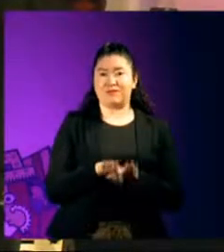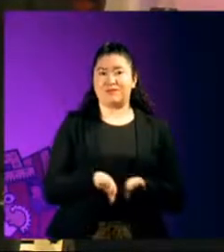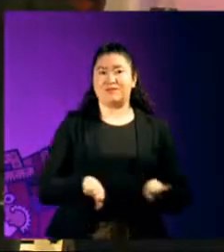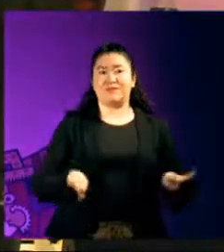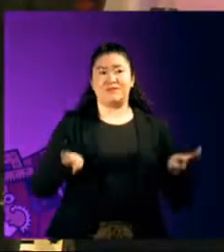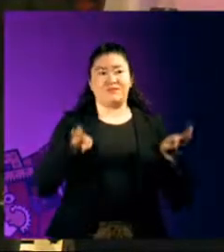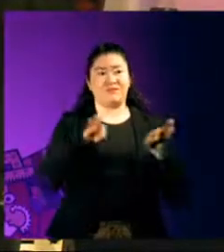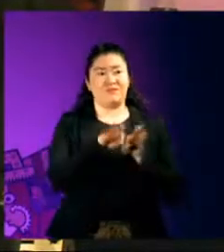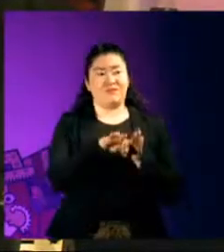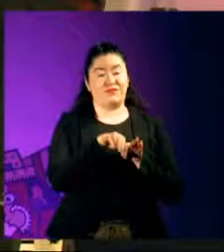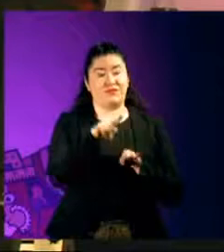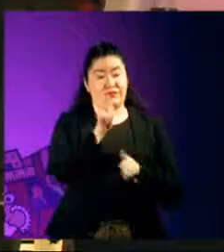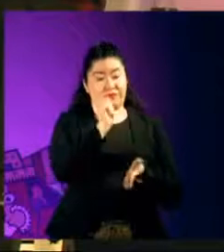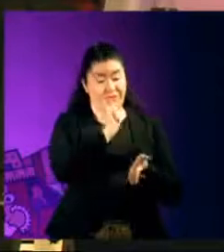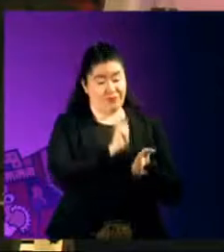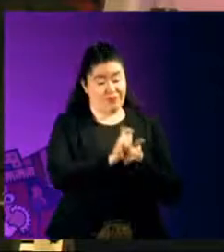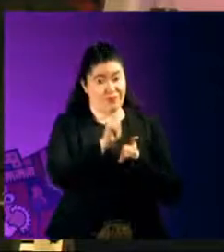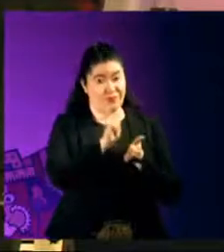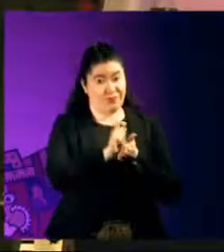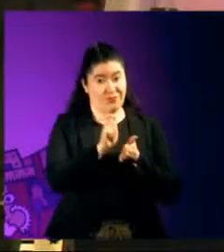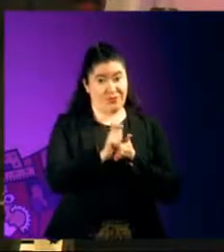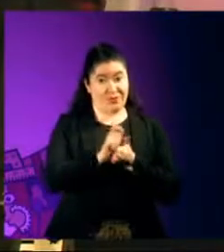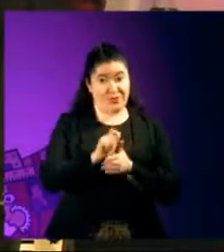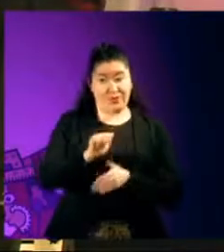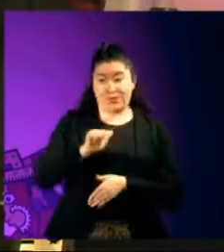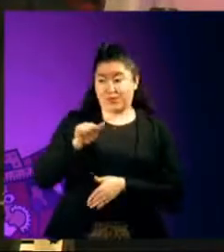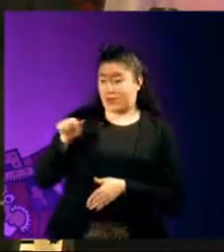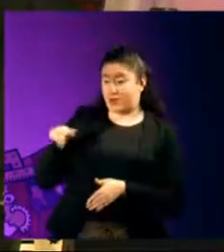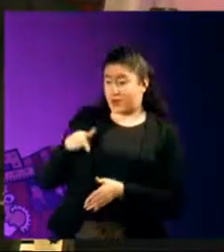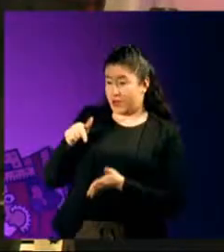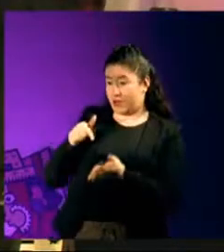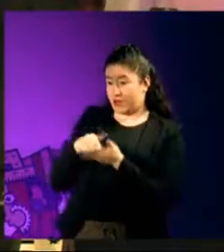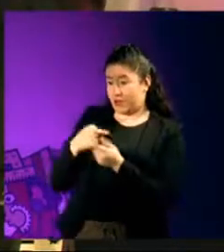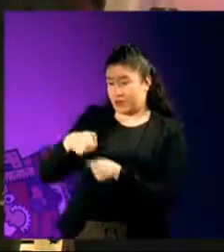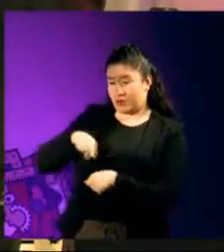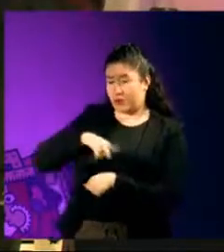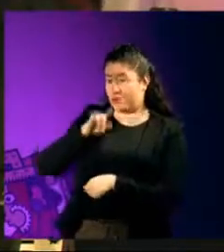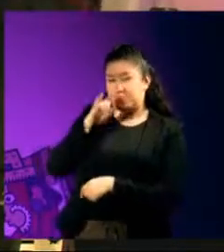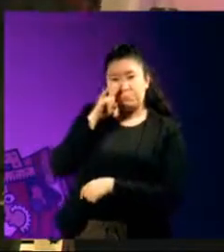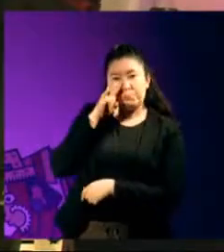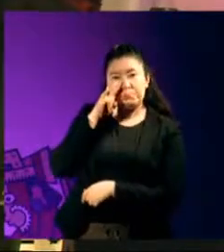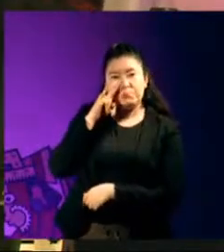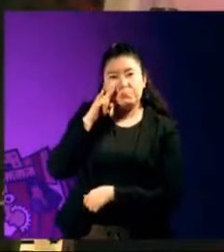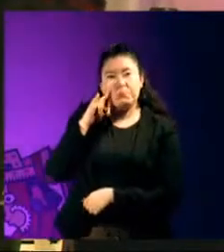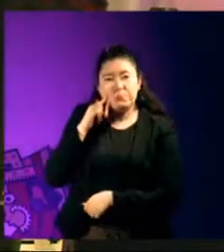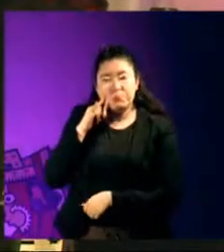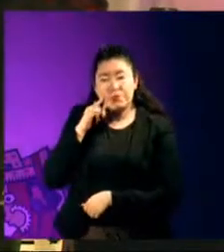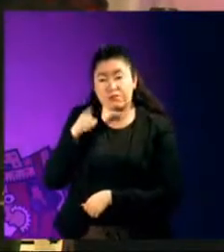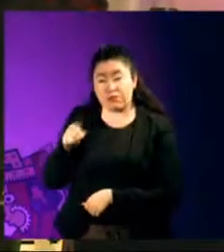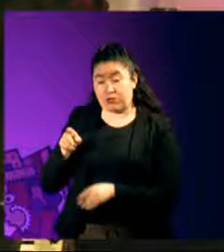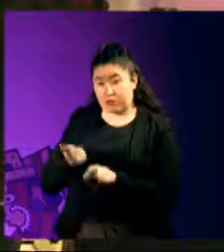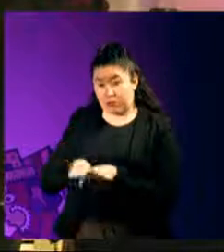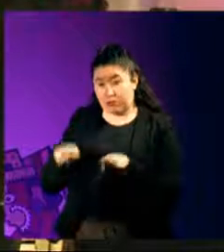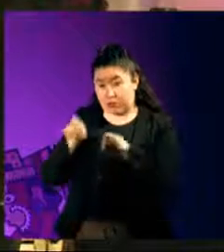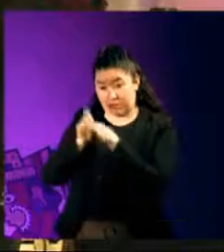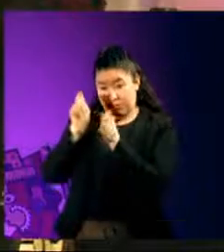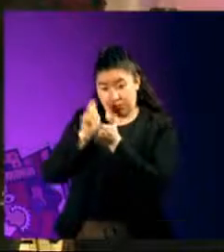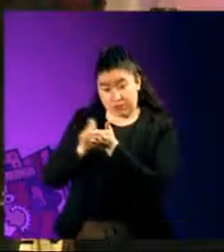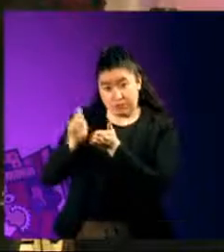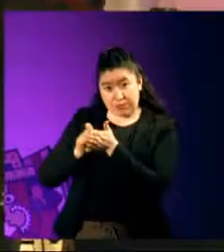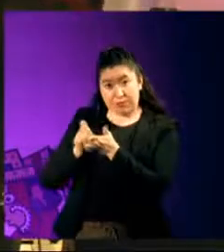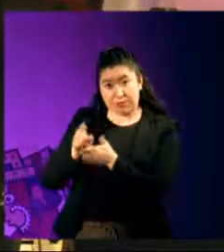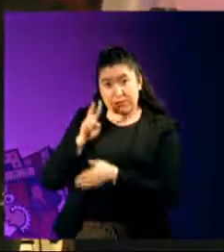que escribas desde esos otros lugares que no lo vemos que no lo vemos tanto bueno